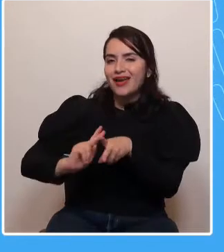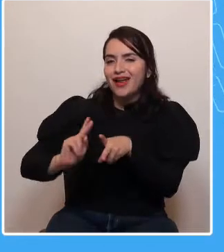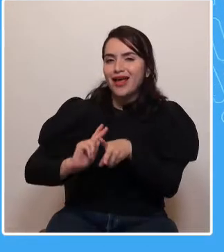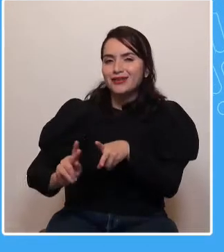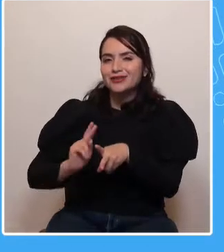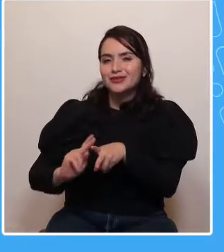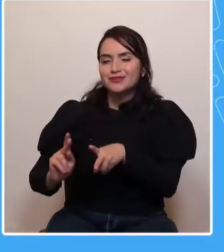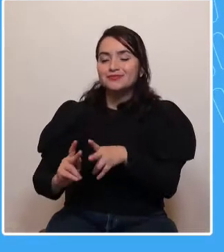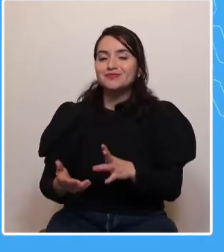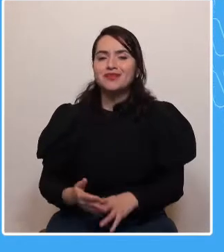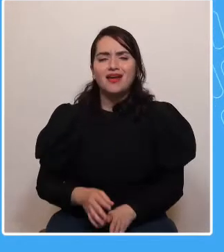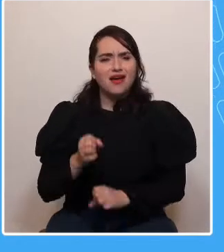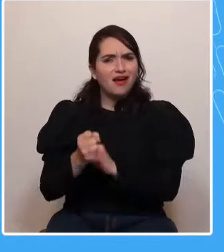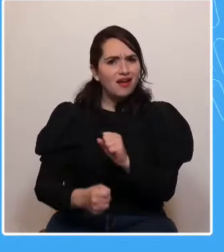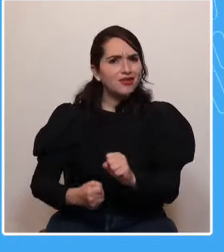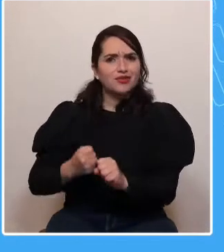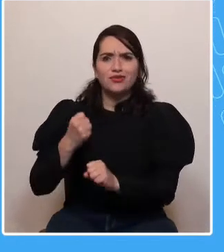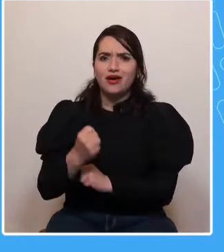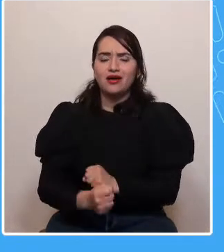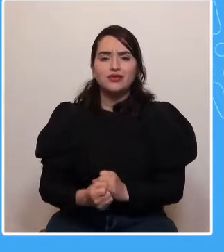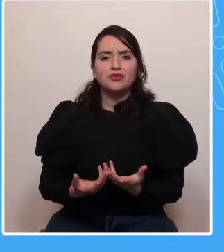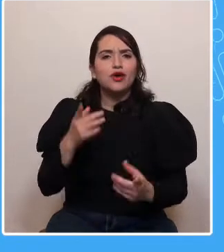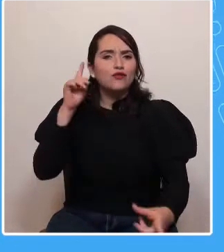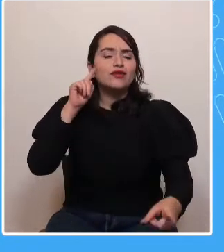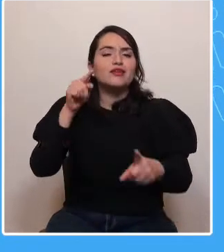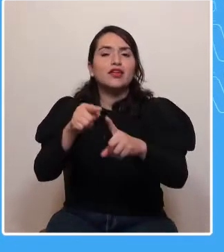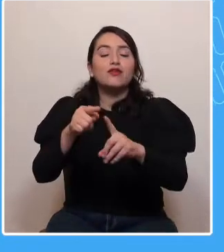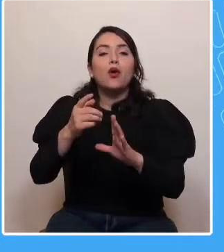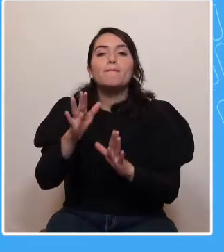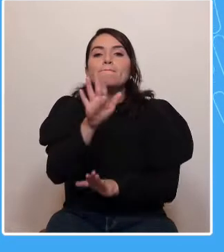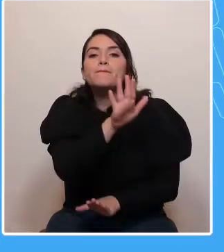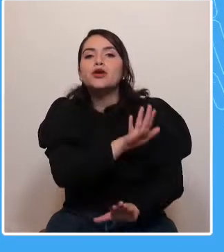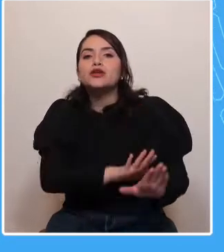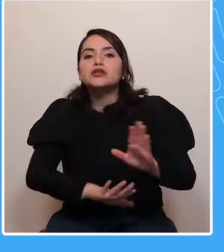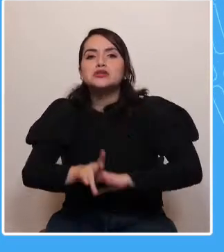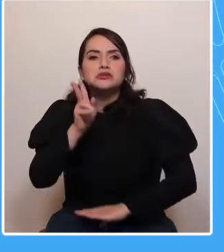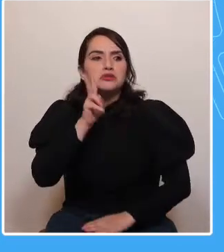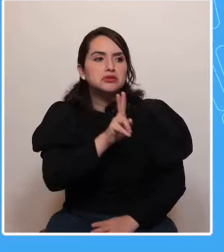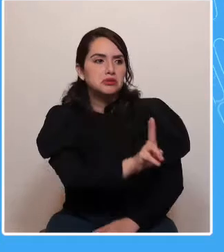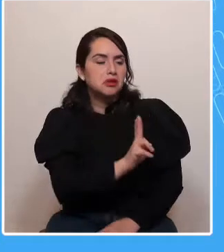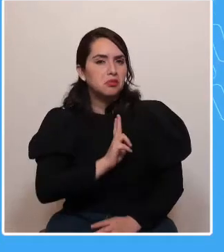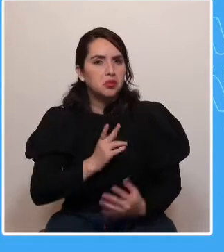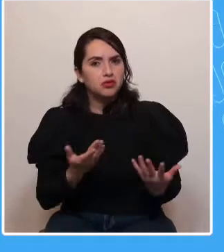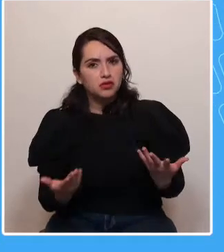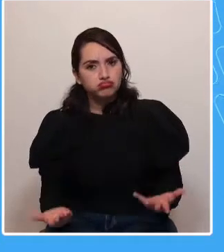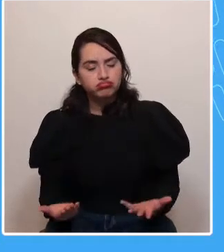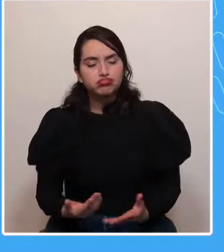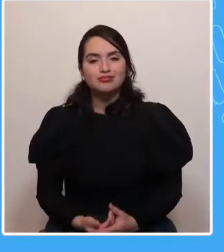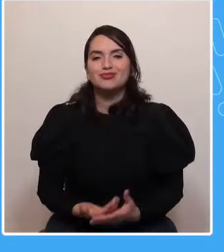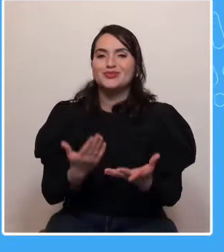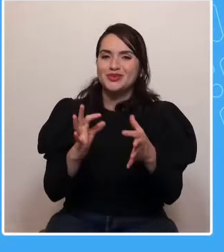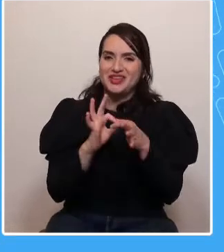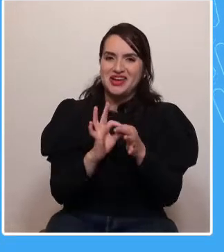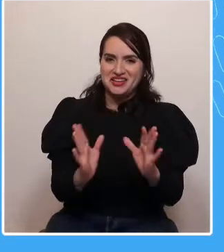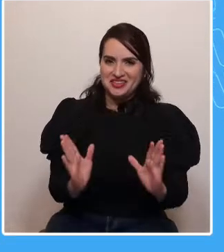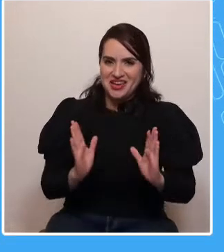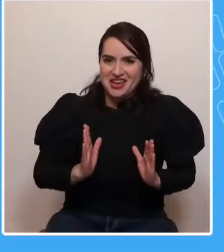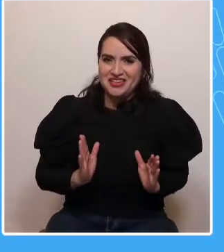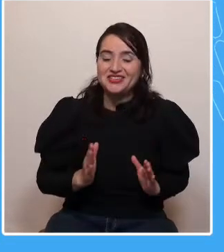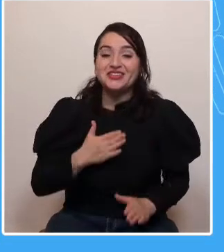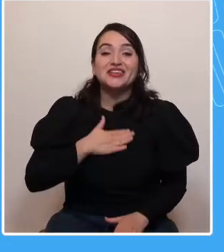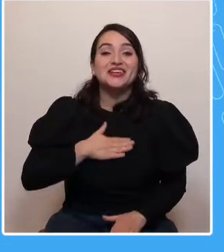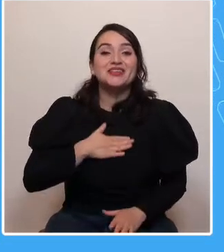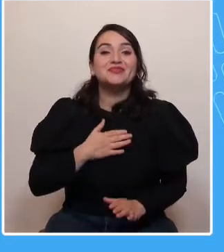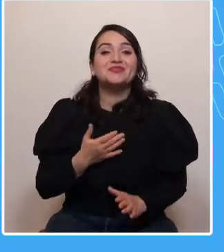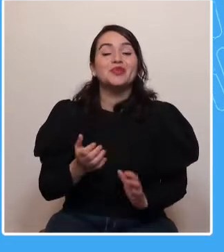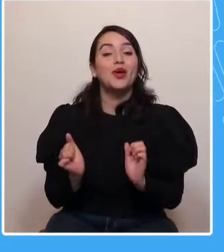que lleva años buscando protección sin encontrar respuesta. Muchas gracias por la atención y quiero dejarles con mi